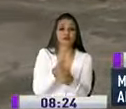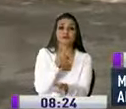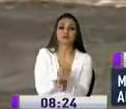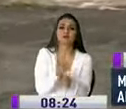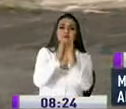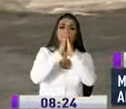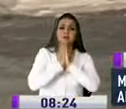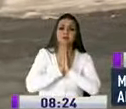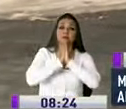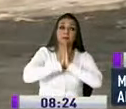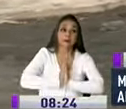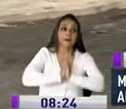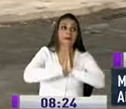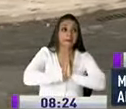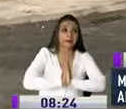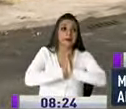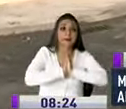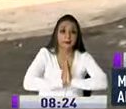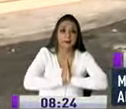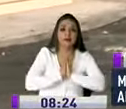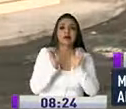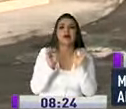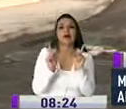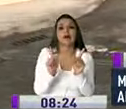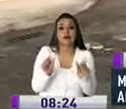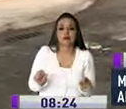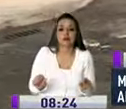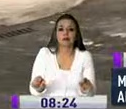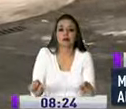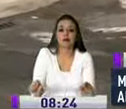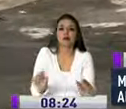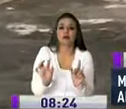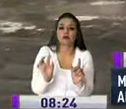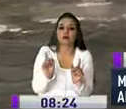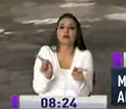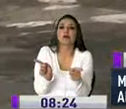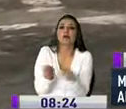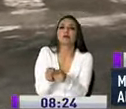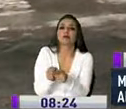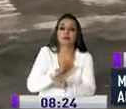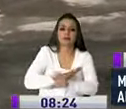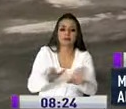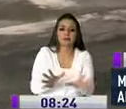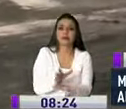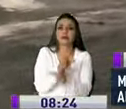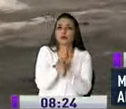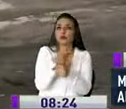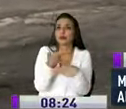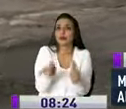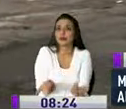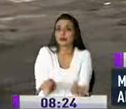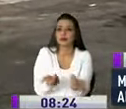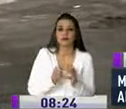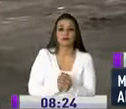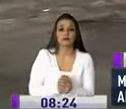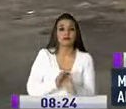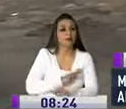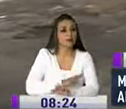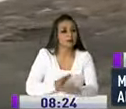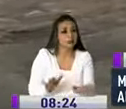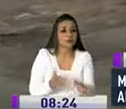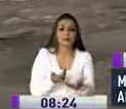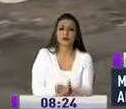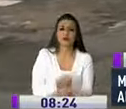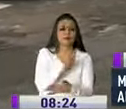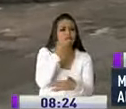Tantos solistas nos vinieron a poner este bordillo que está ahí, nada más eso, la seguridad que nos han dado. Eso es lo que tenemos. Tenemos